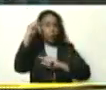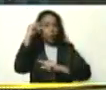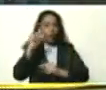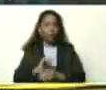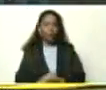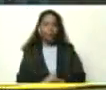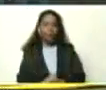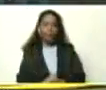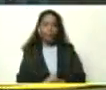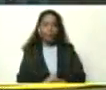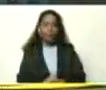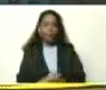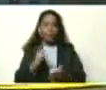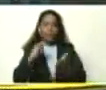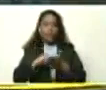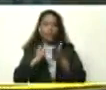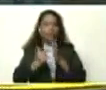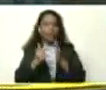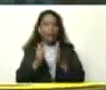tiene un gran significado.